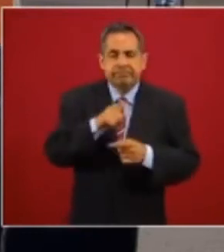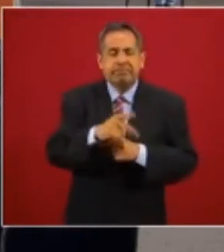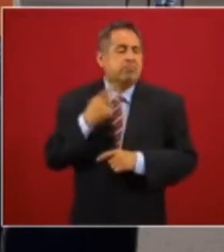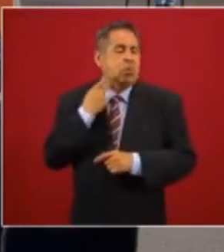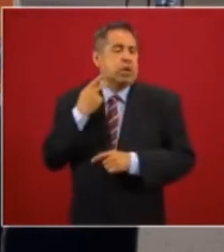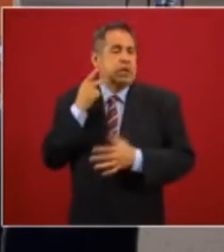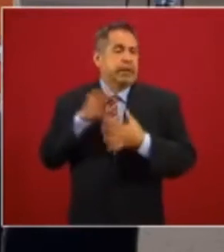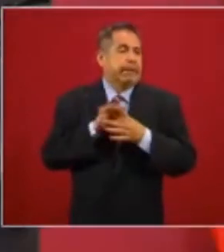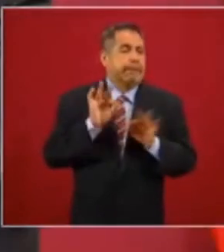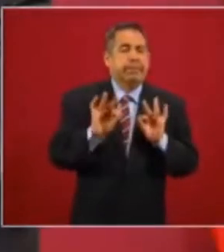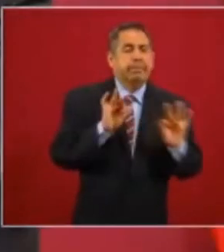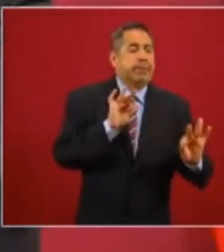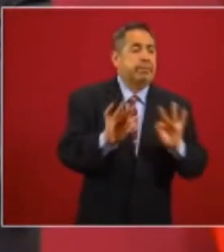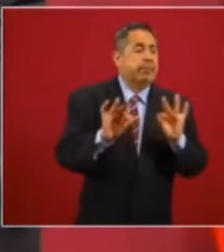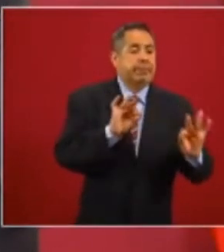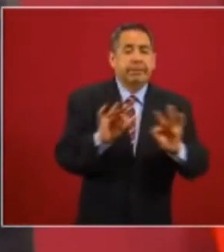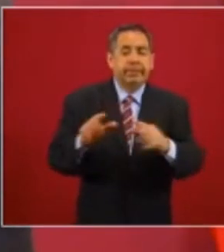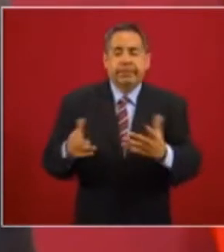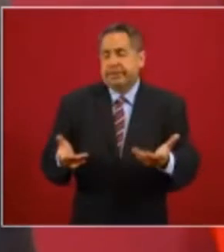político.